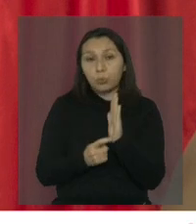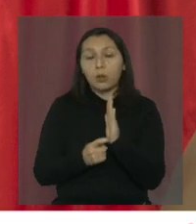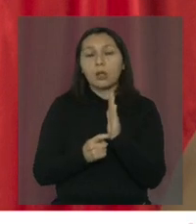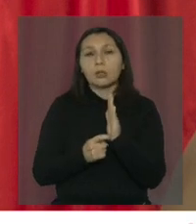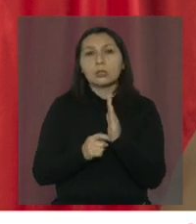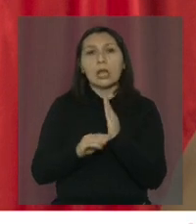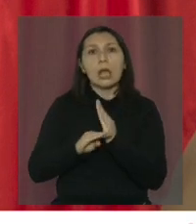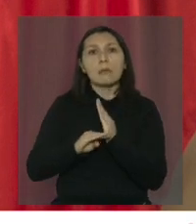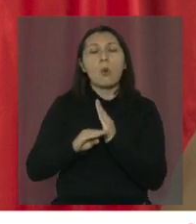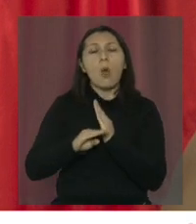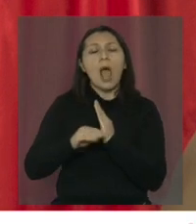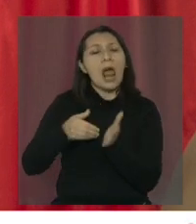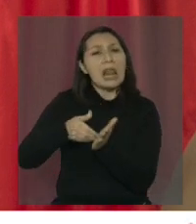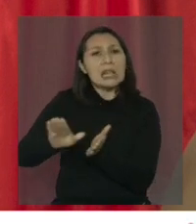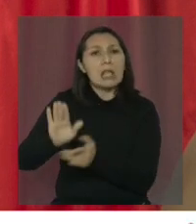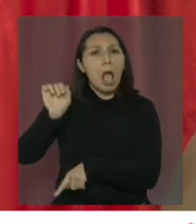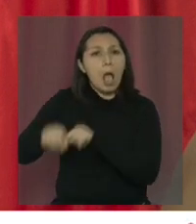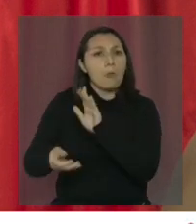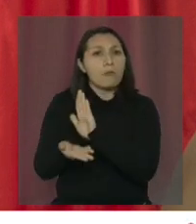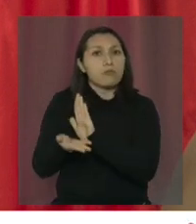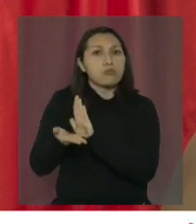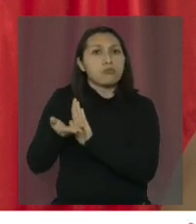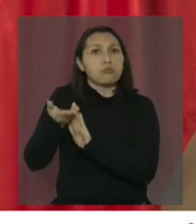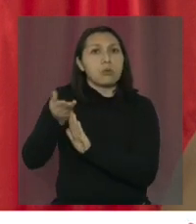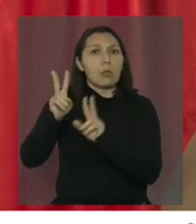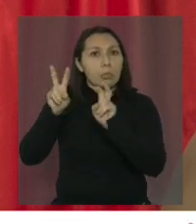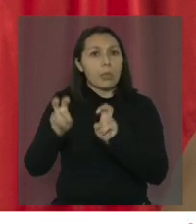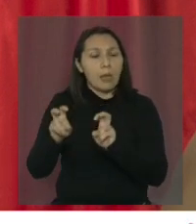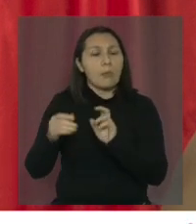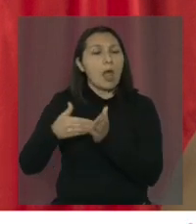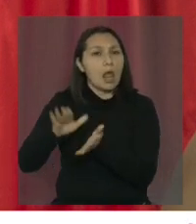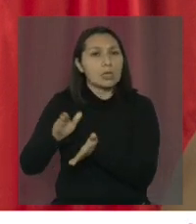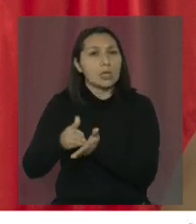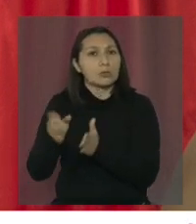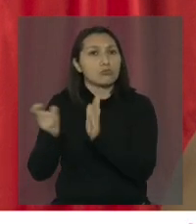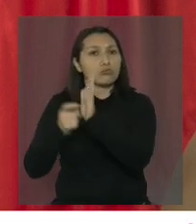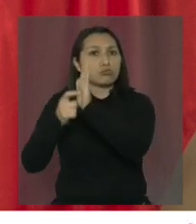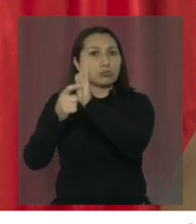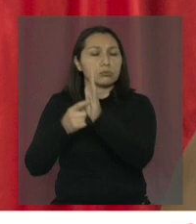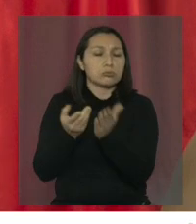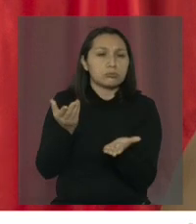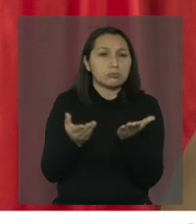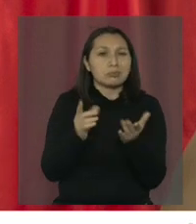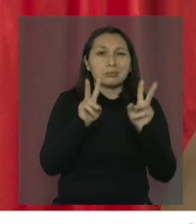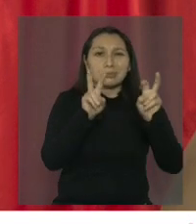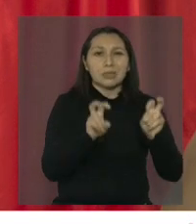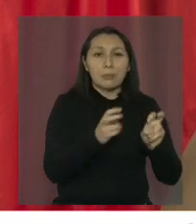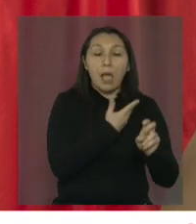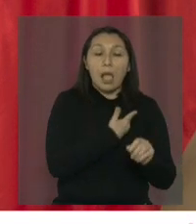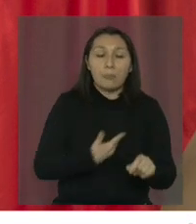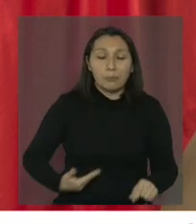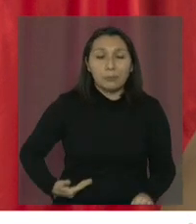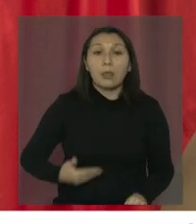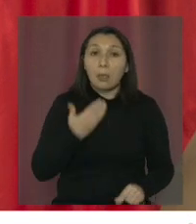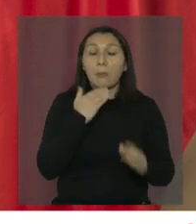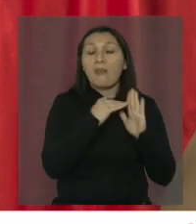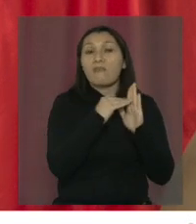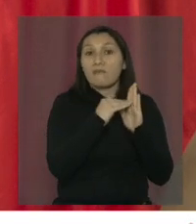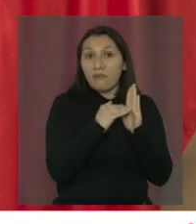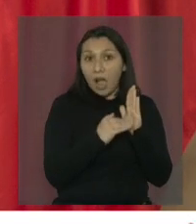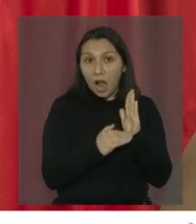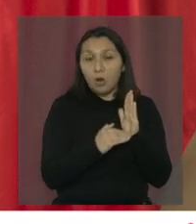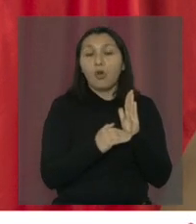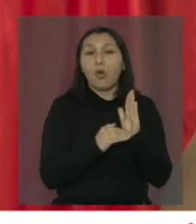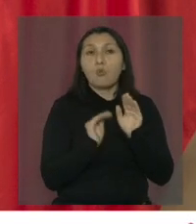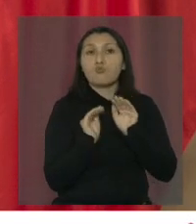opción del rechazo algunos analistas plantean que esto responde por ejemplo que está muy ligado a la aprobación del ejecutivo que también cayó la última encuesta